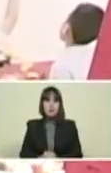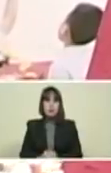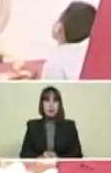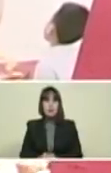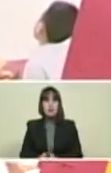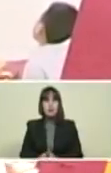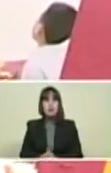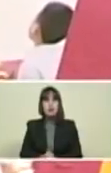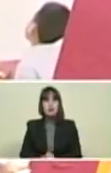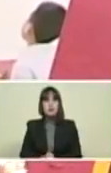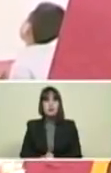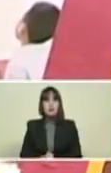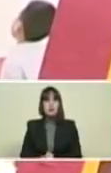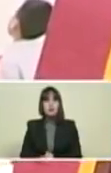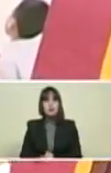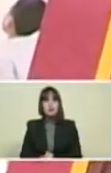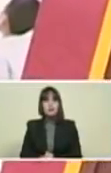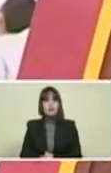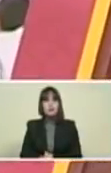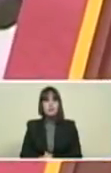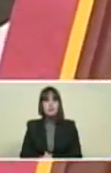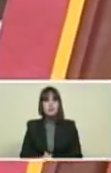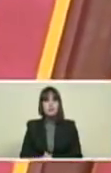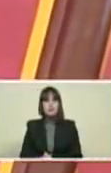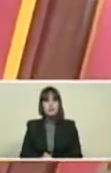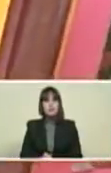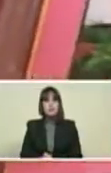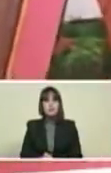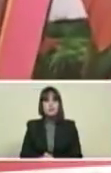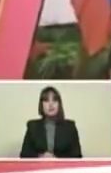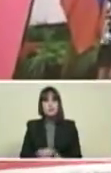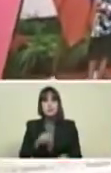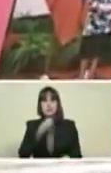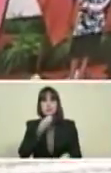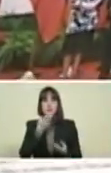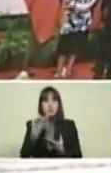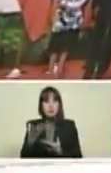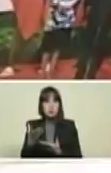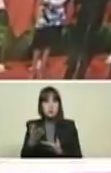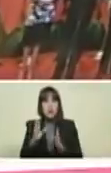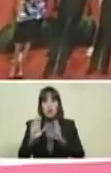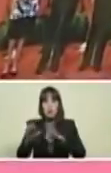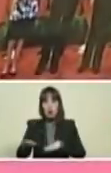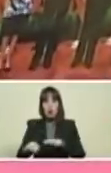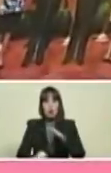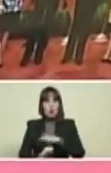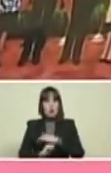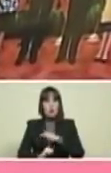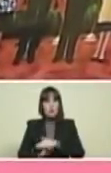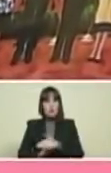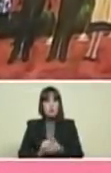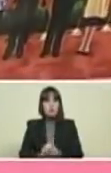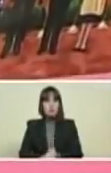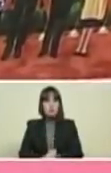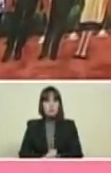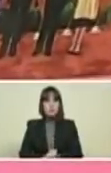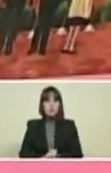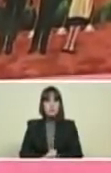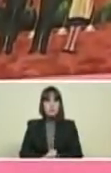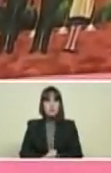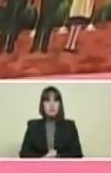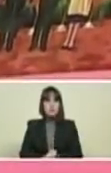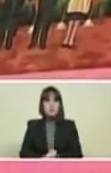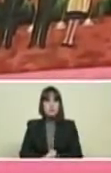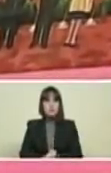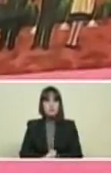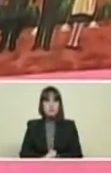Impresionante, de verdad. Fue una expresión de respaldo, de apoyo. Esta